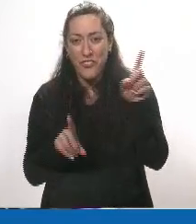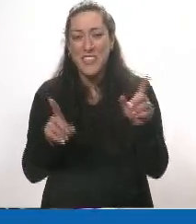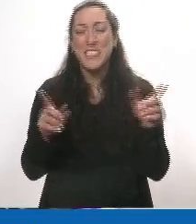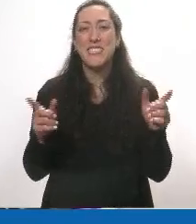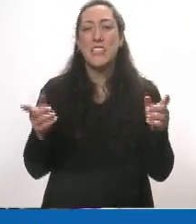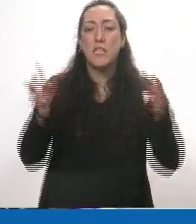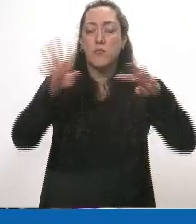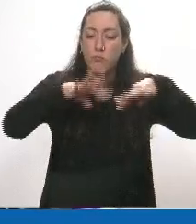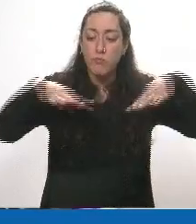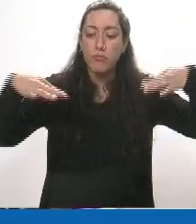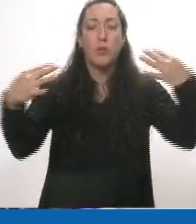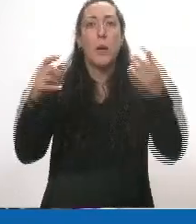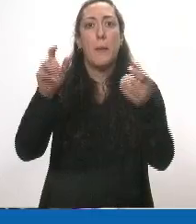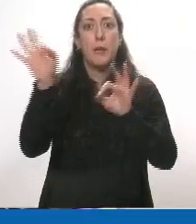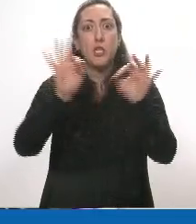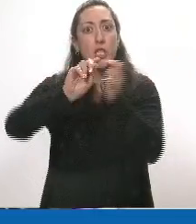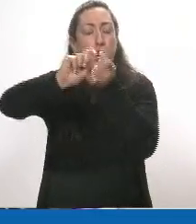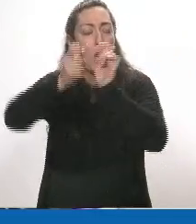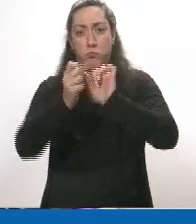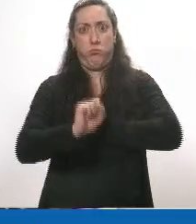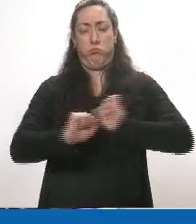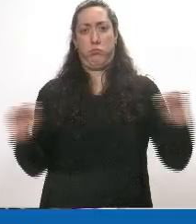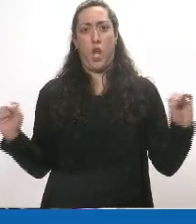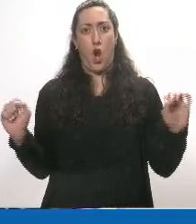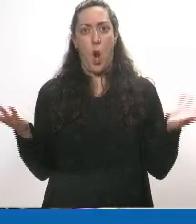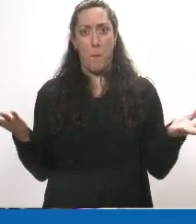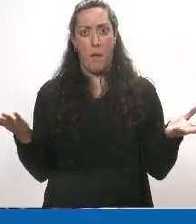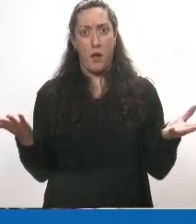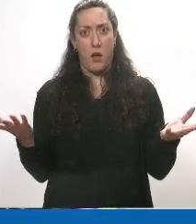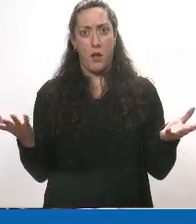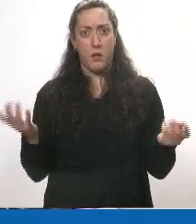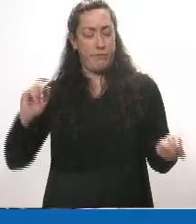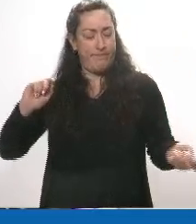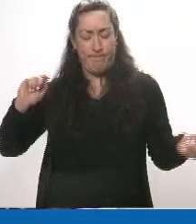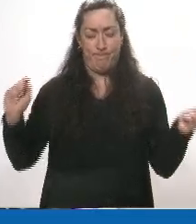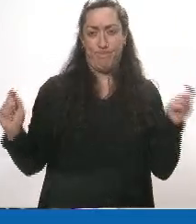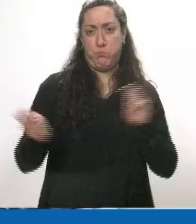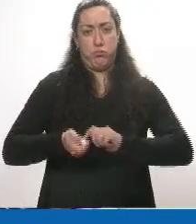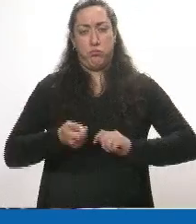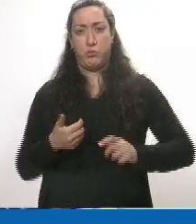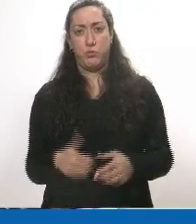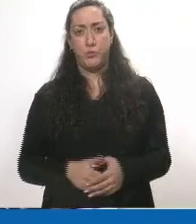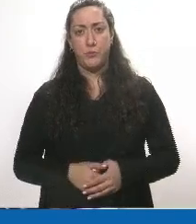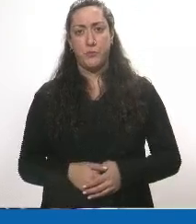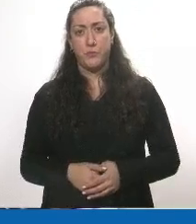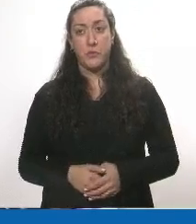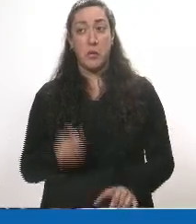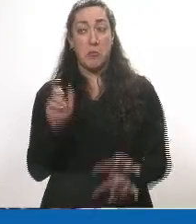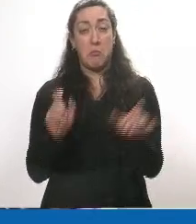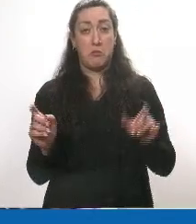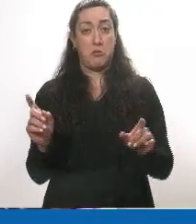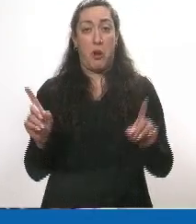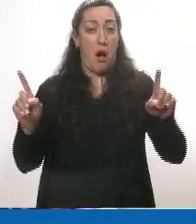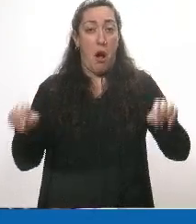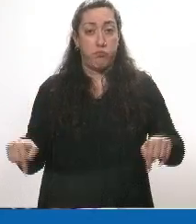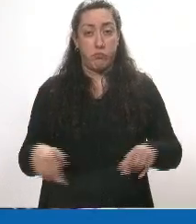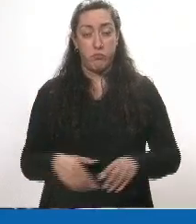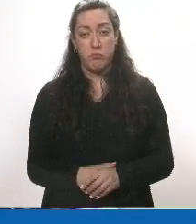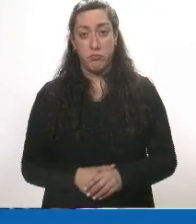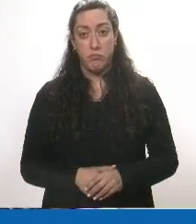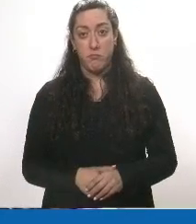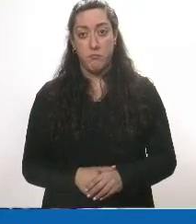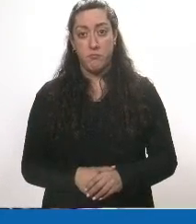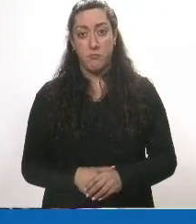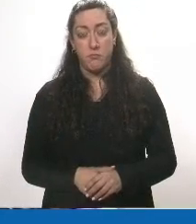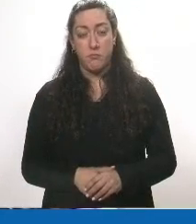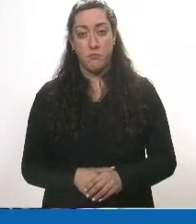cambios en los proyectos, cambios numerosos, y nadie se entera,